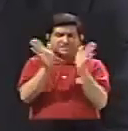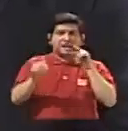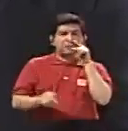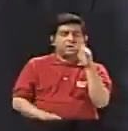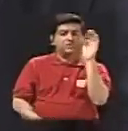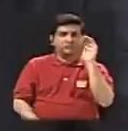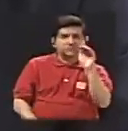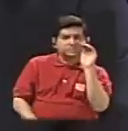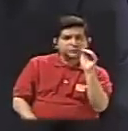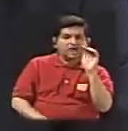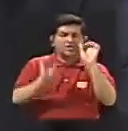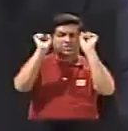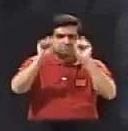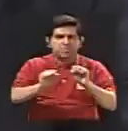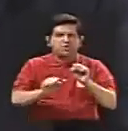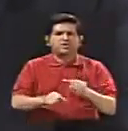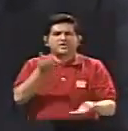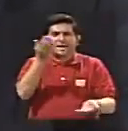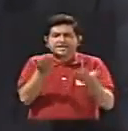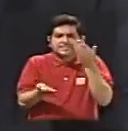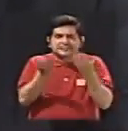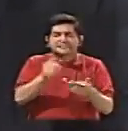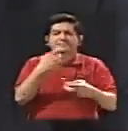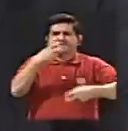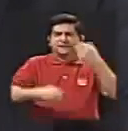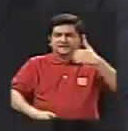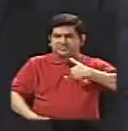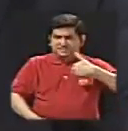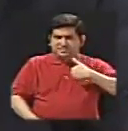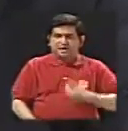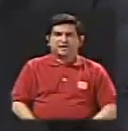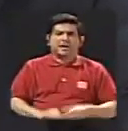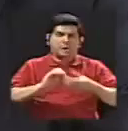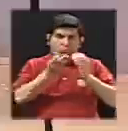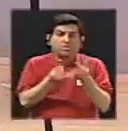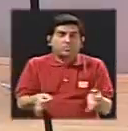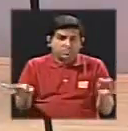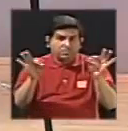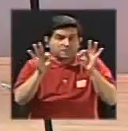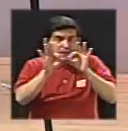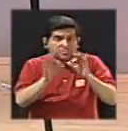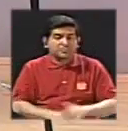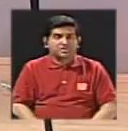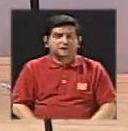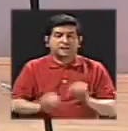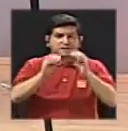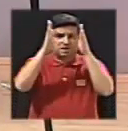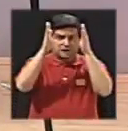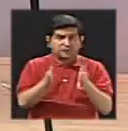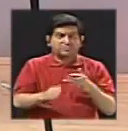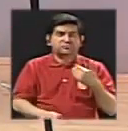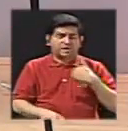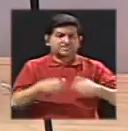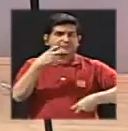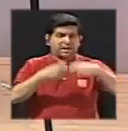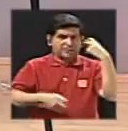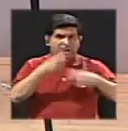que era posible que existiera un problema con un número significativo de profesores que iban a tener